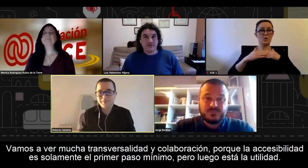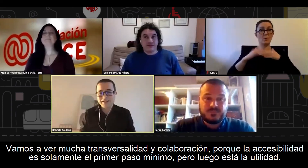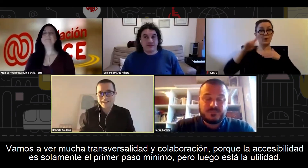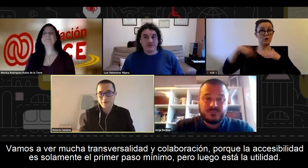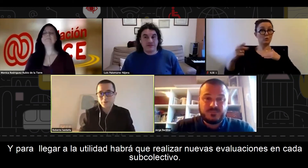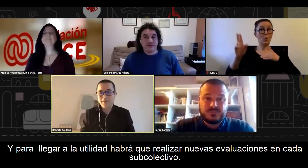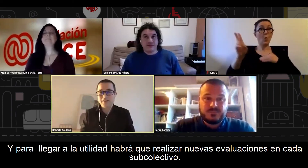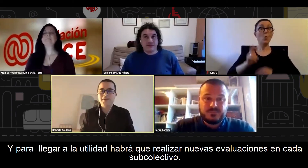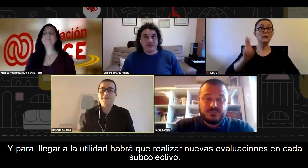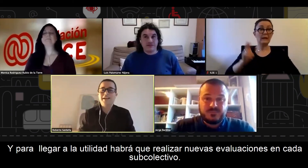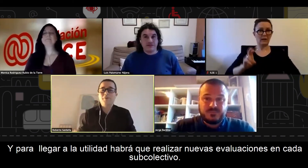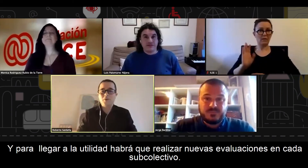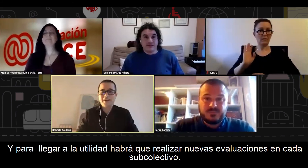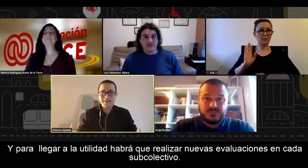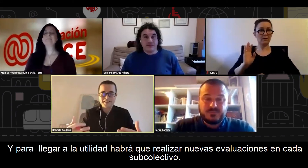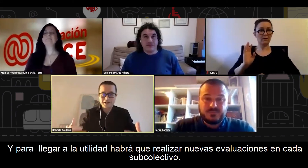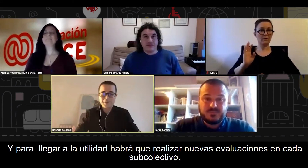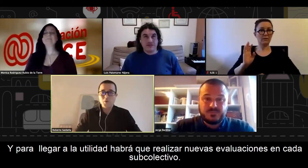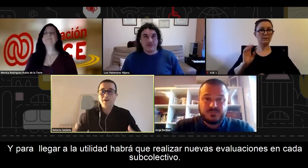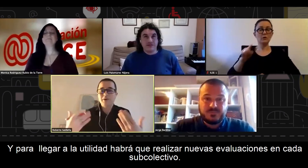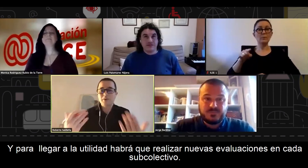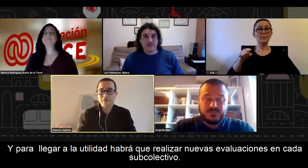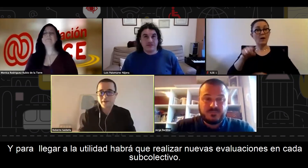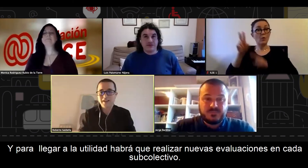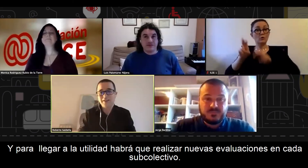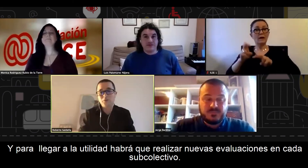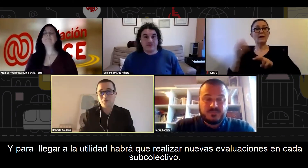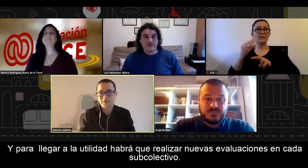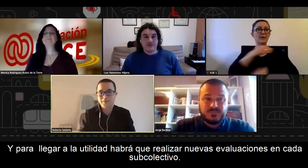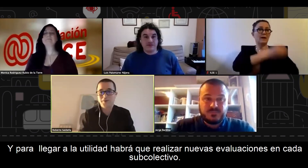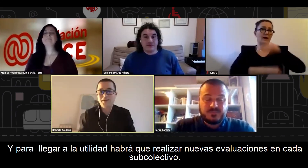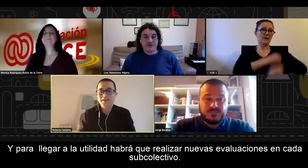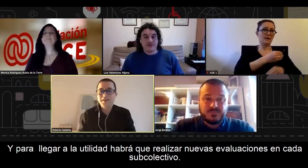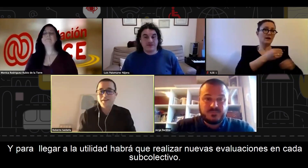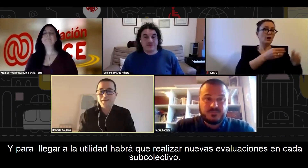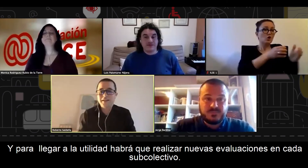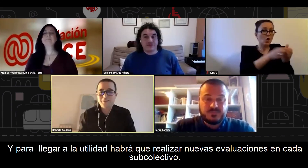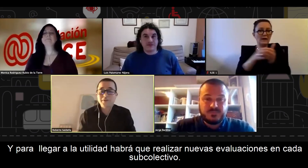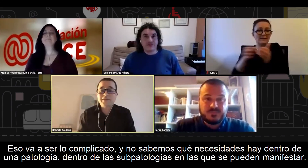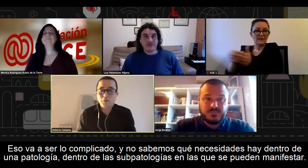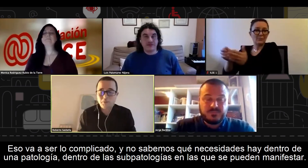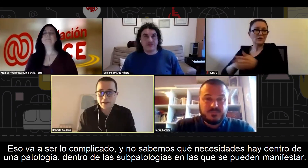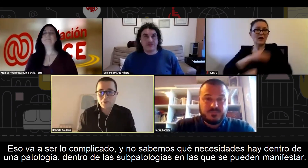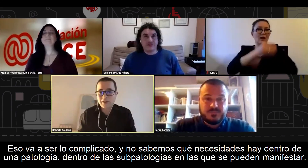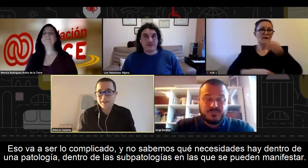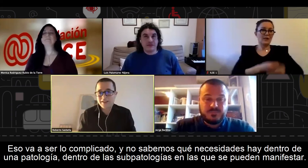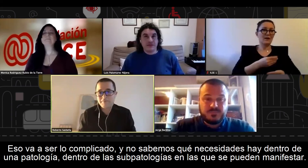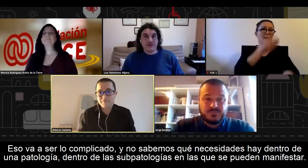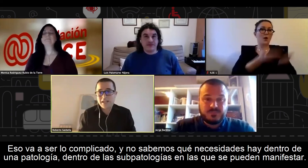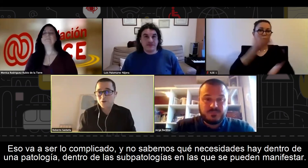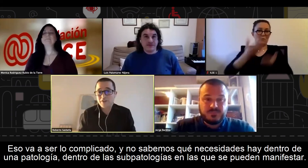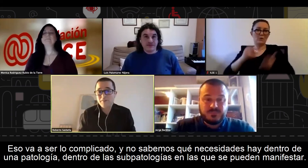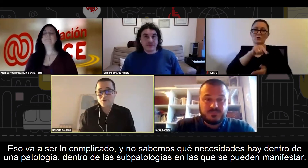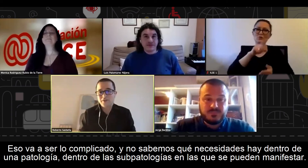para llegar a la utilidad habrá que volver a realizar nuevas evaluaciones en cada subcolectivo, y eso va a ser lo complicado, y